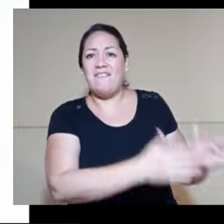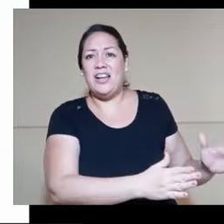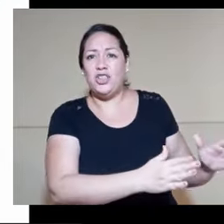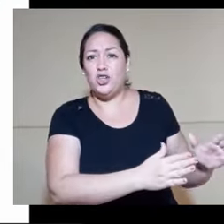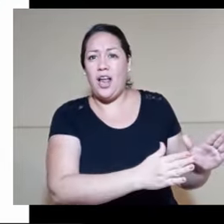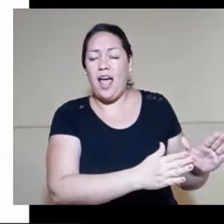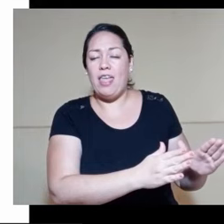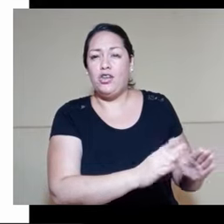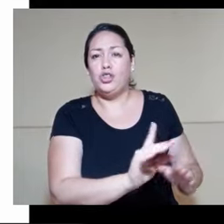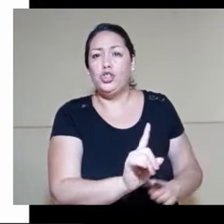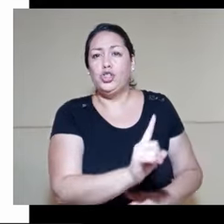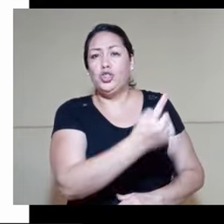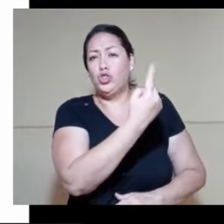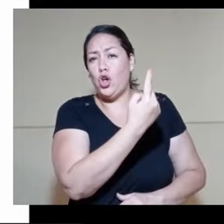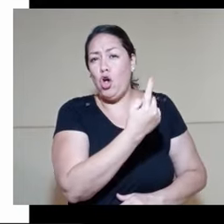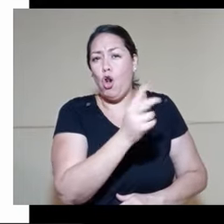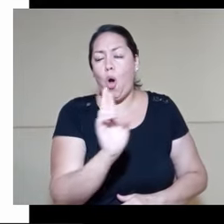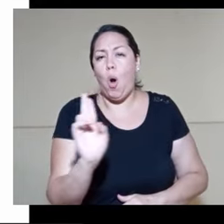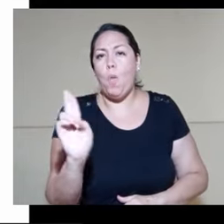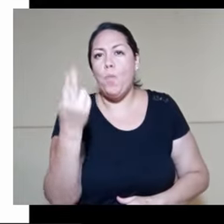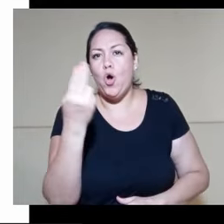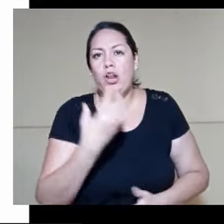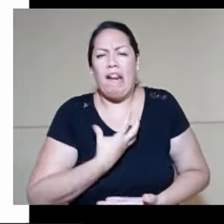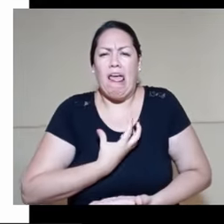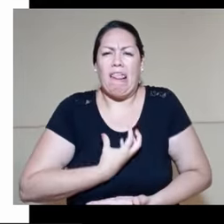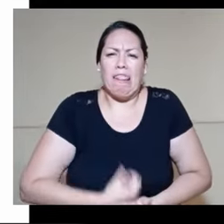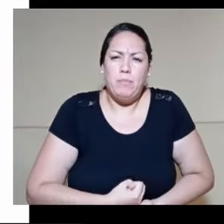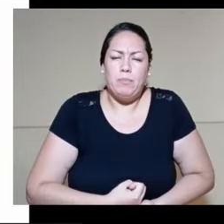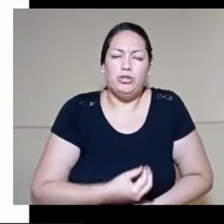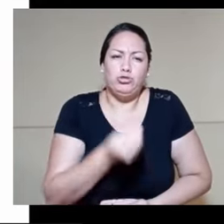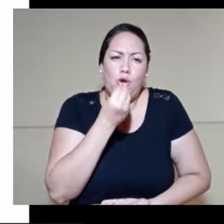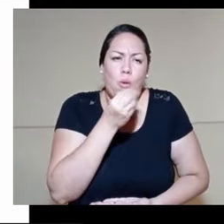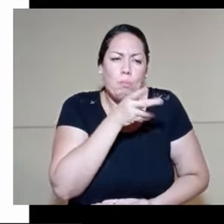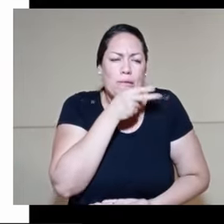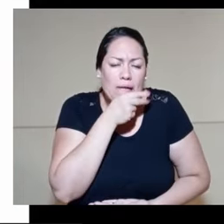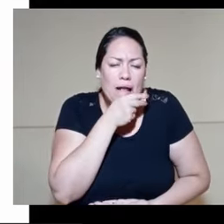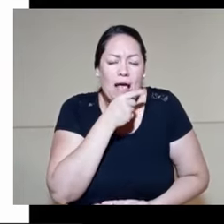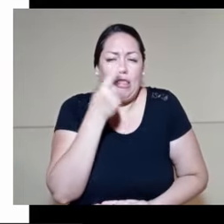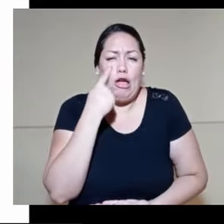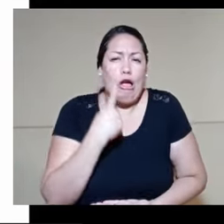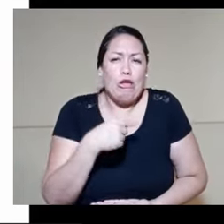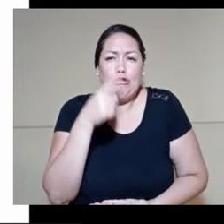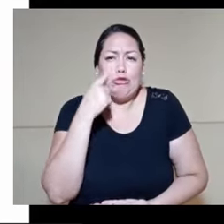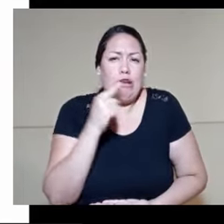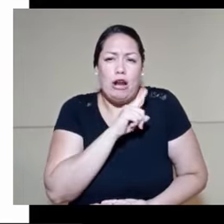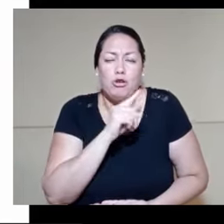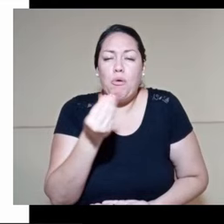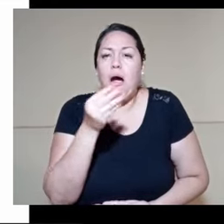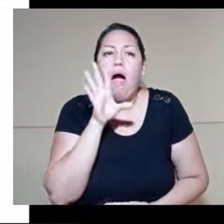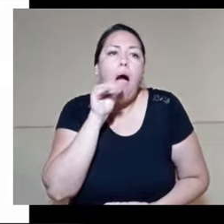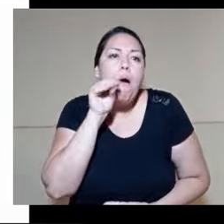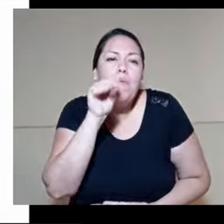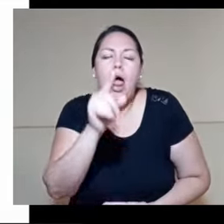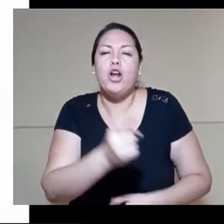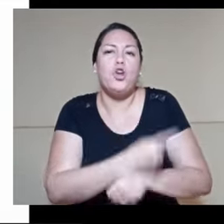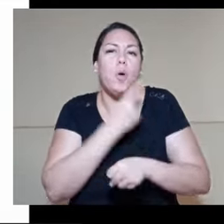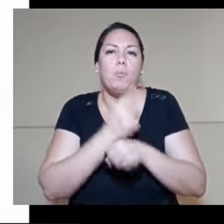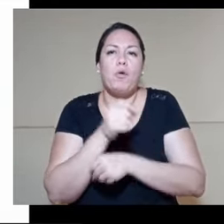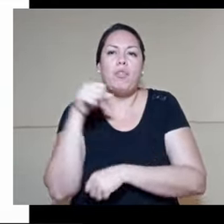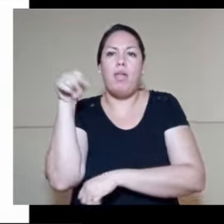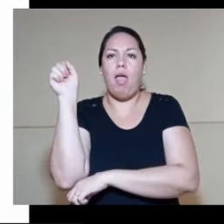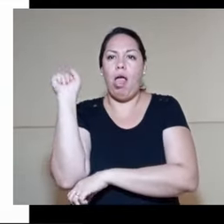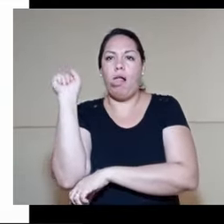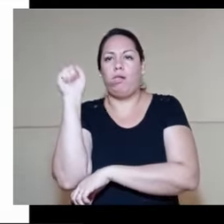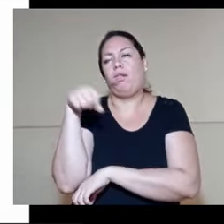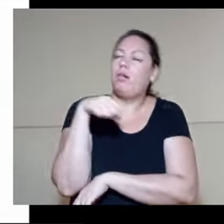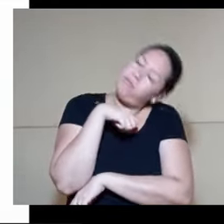casacunas y no se los estimulaban, terminaban muriéndose, o terminaban haciendo depresiones donde los bebés no comían, no lloraban, no aprendían